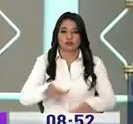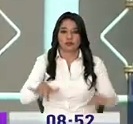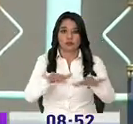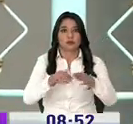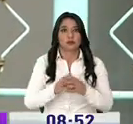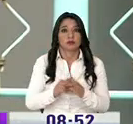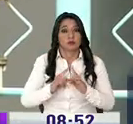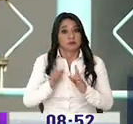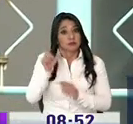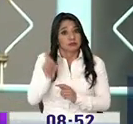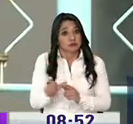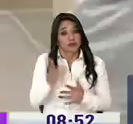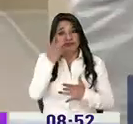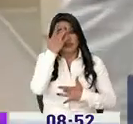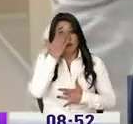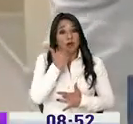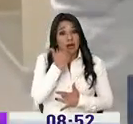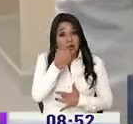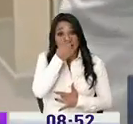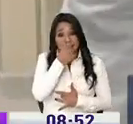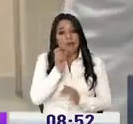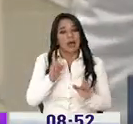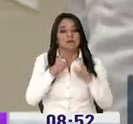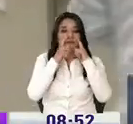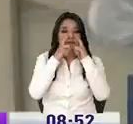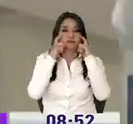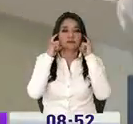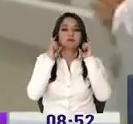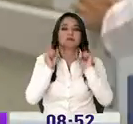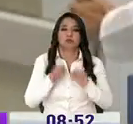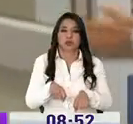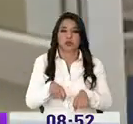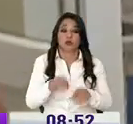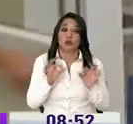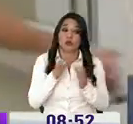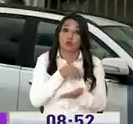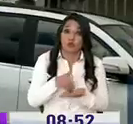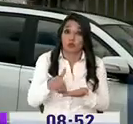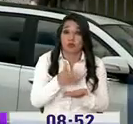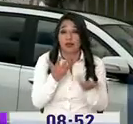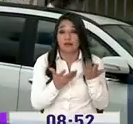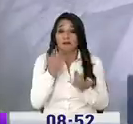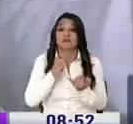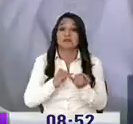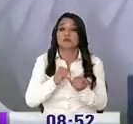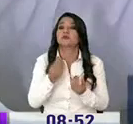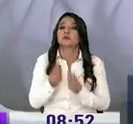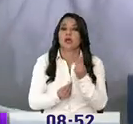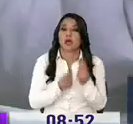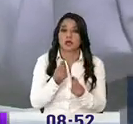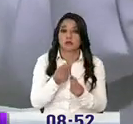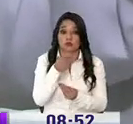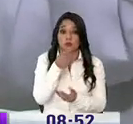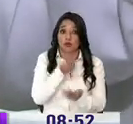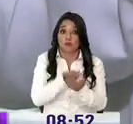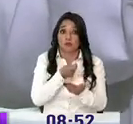a menos que una persona tenga algún síntoma gripal. En el caso de una sospecha del virus, sugiere. Tiene el código